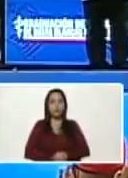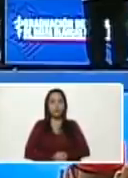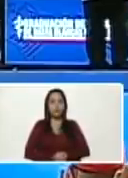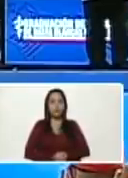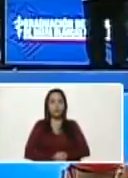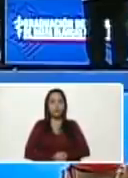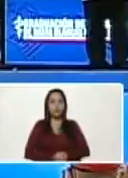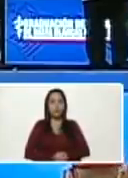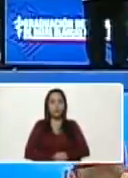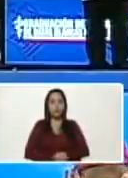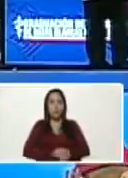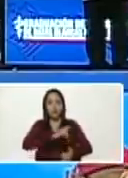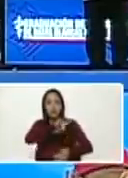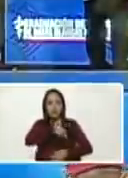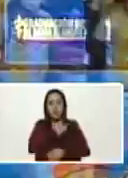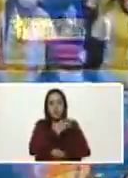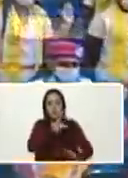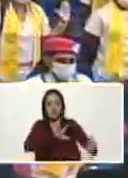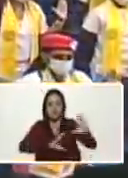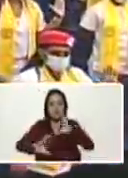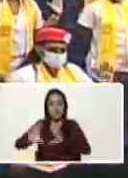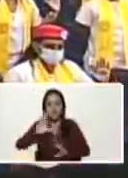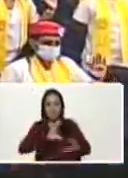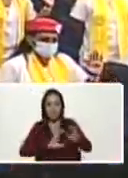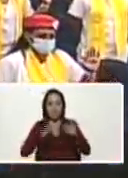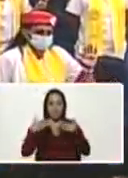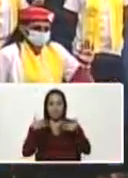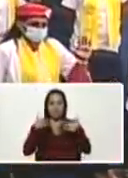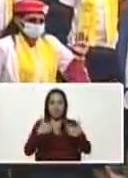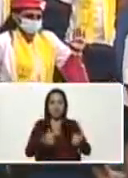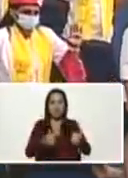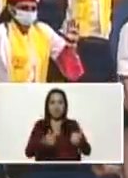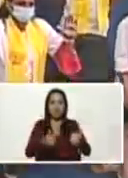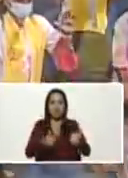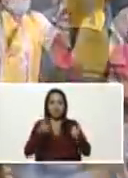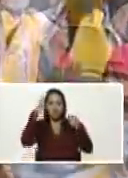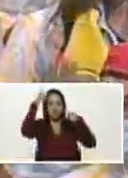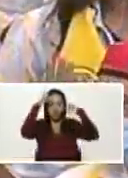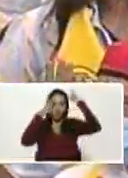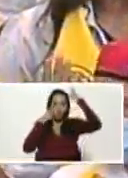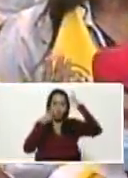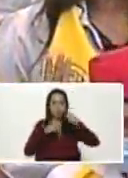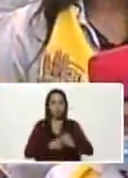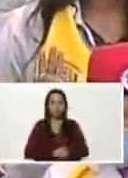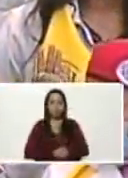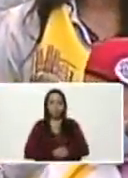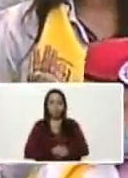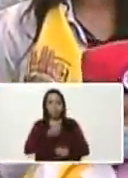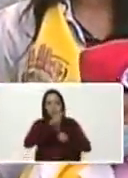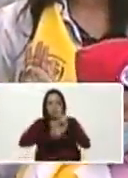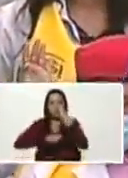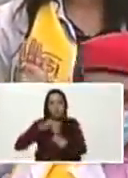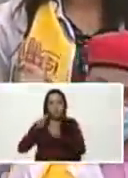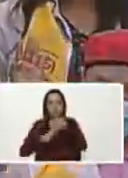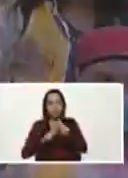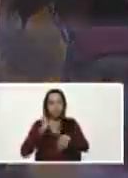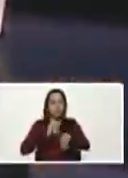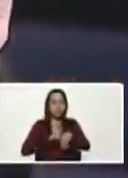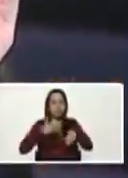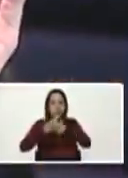en la Universidad de las Ciencias de la Salud, Hugo Chávez Frías, universidad creada en